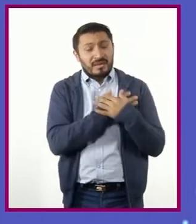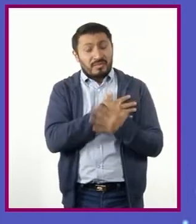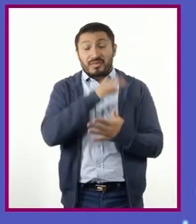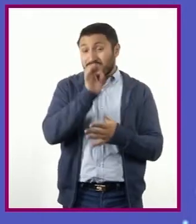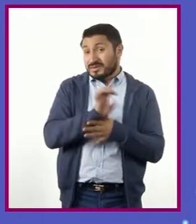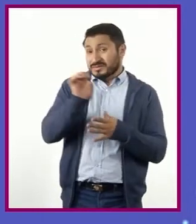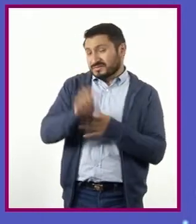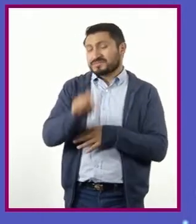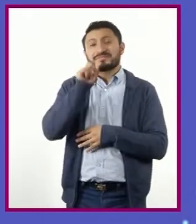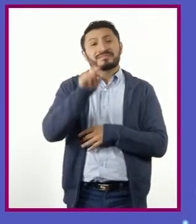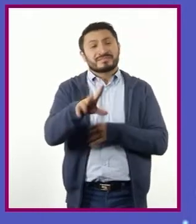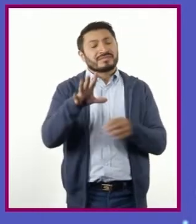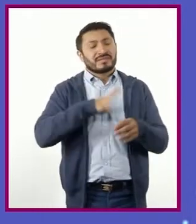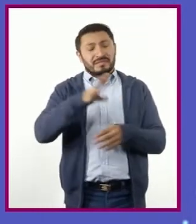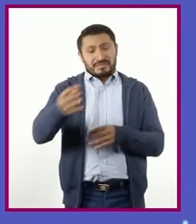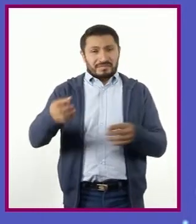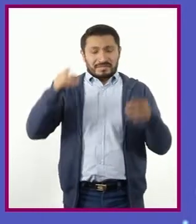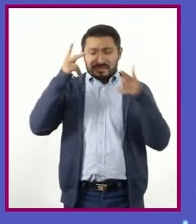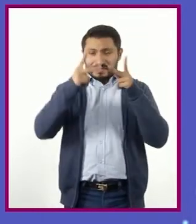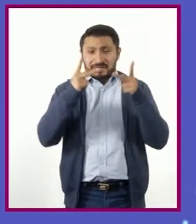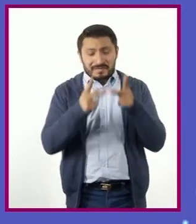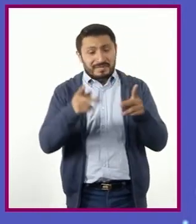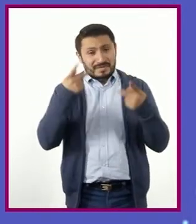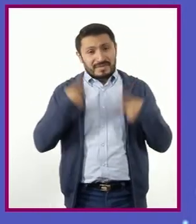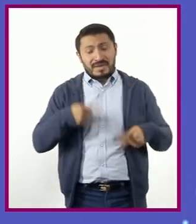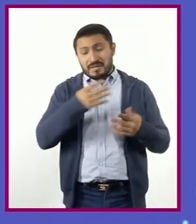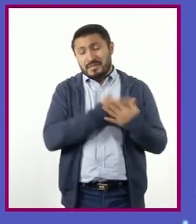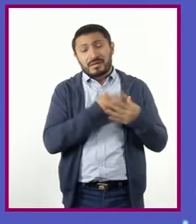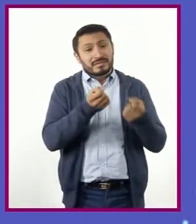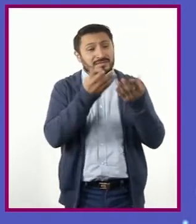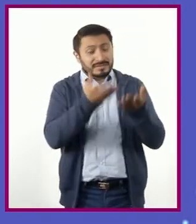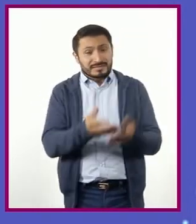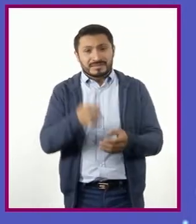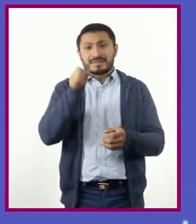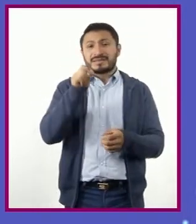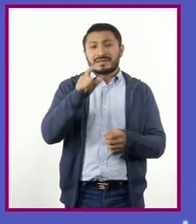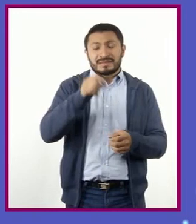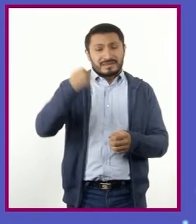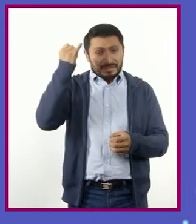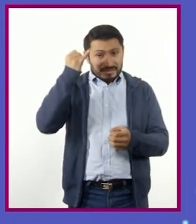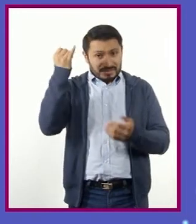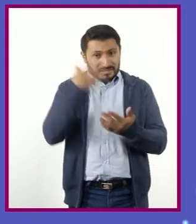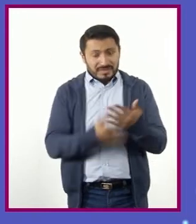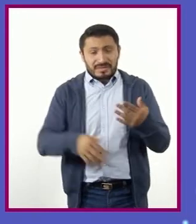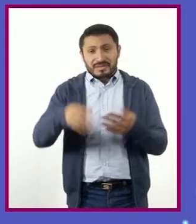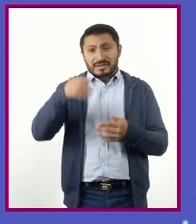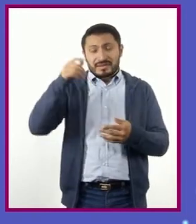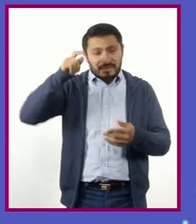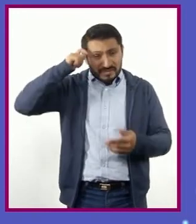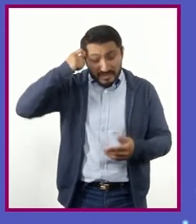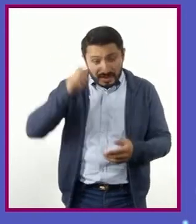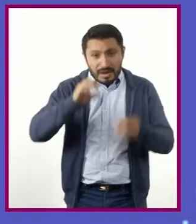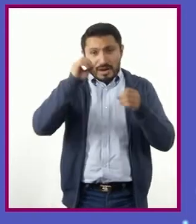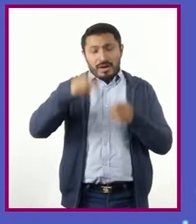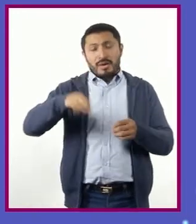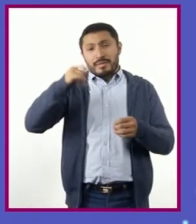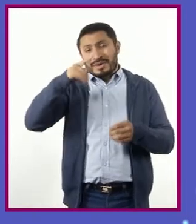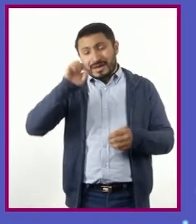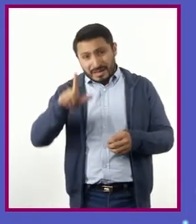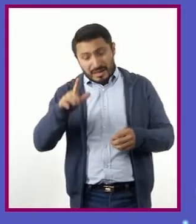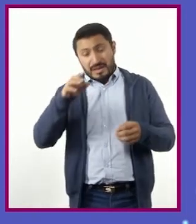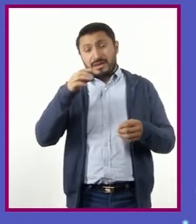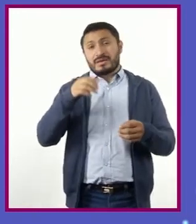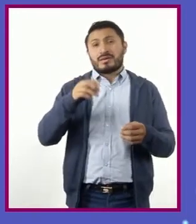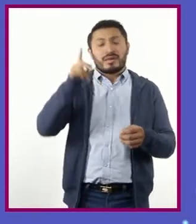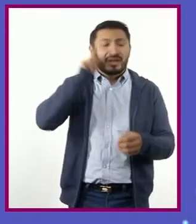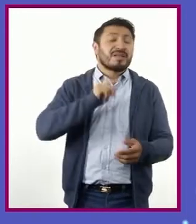tanto también se idealizaba a la persona amada. Tanto la ilustre Fregona, obra de Miguel de Cervantes, como en